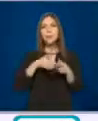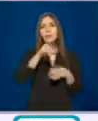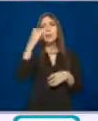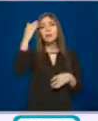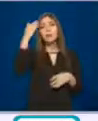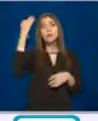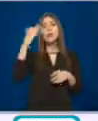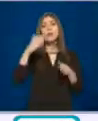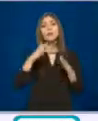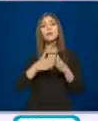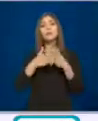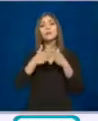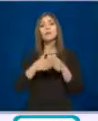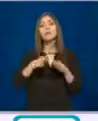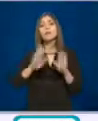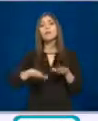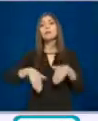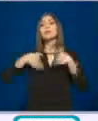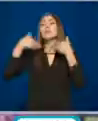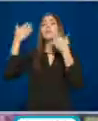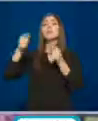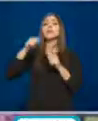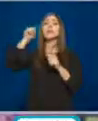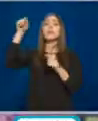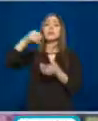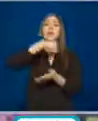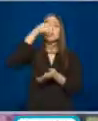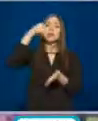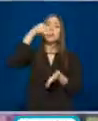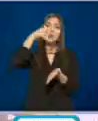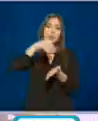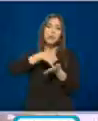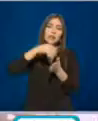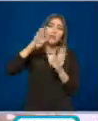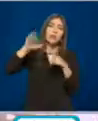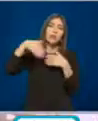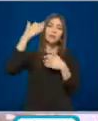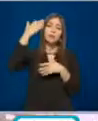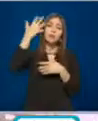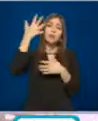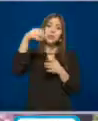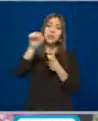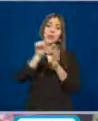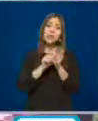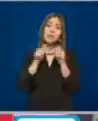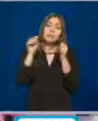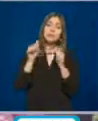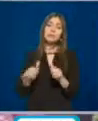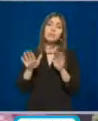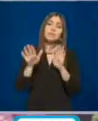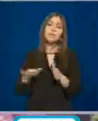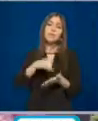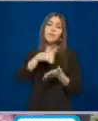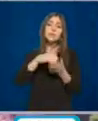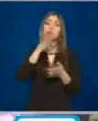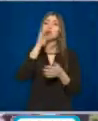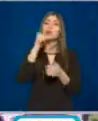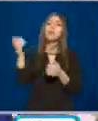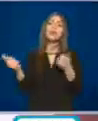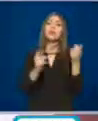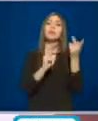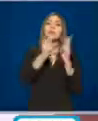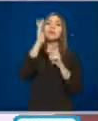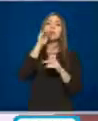en la isla porque la planta no estaba madura para poder claro. transportarla. Se tardan 5 meses,